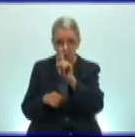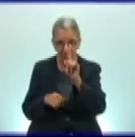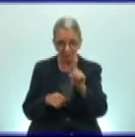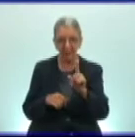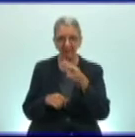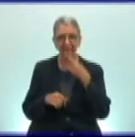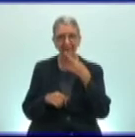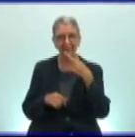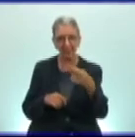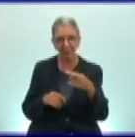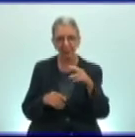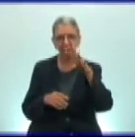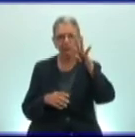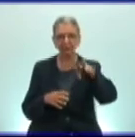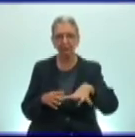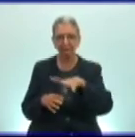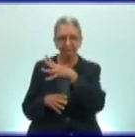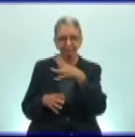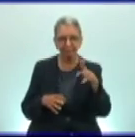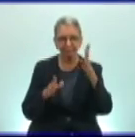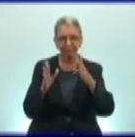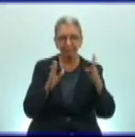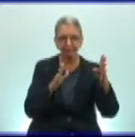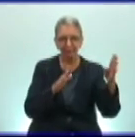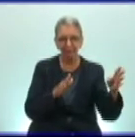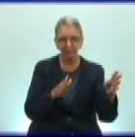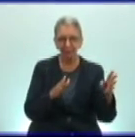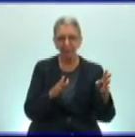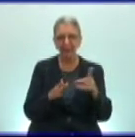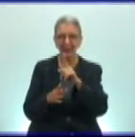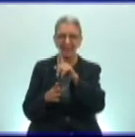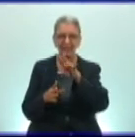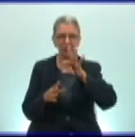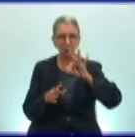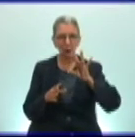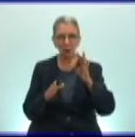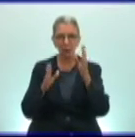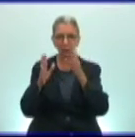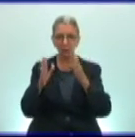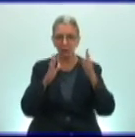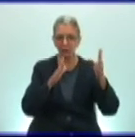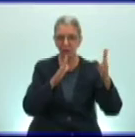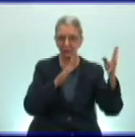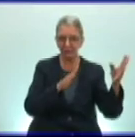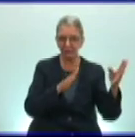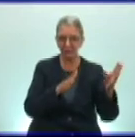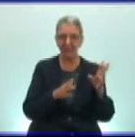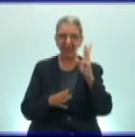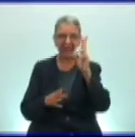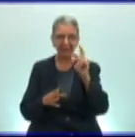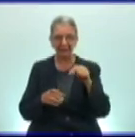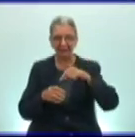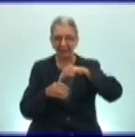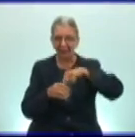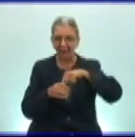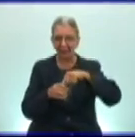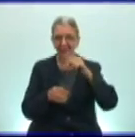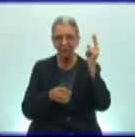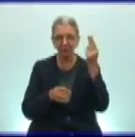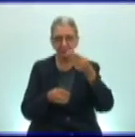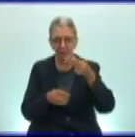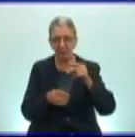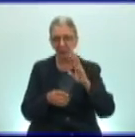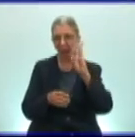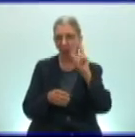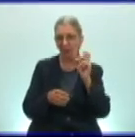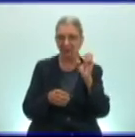responda utilizando la tabla periódica de 18 columnas. Cantidad de protones en el núcleo, cuántos